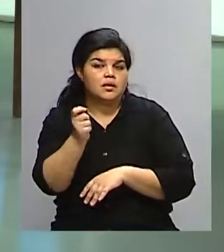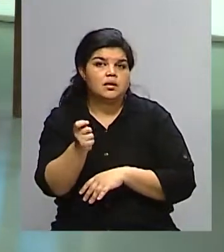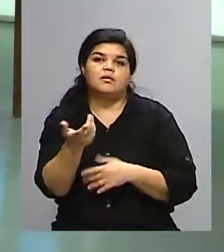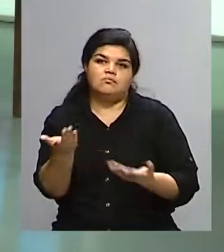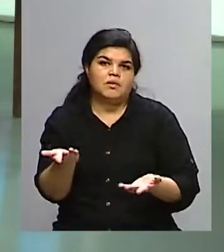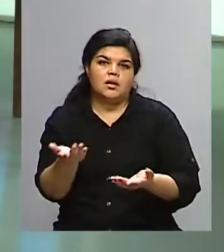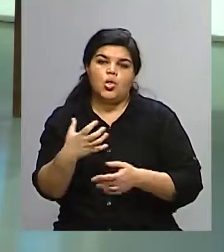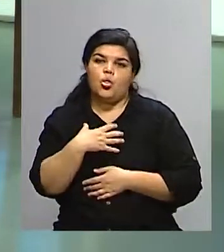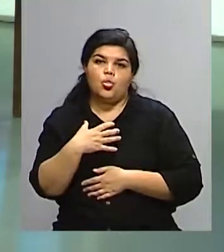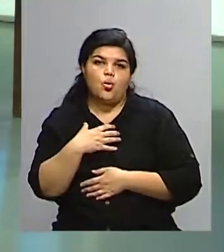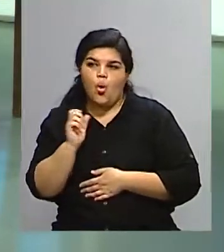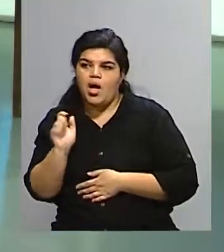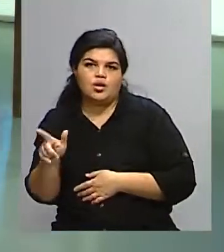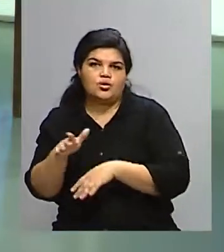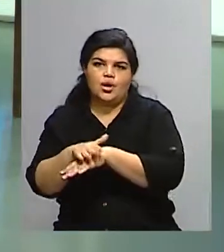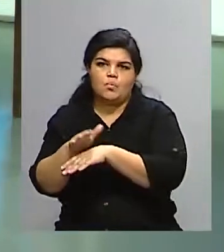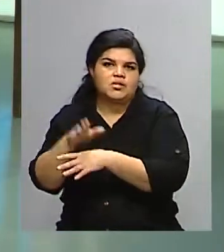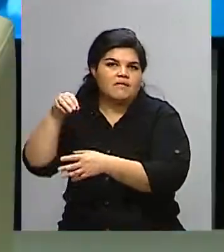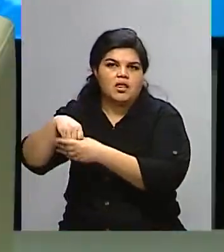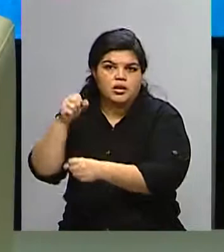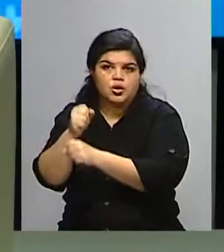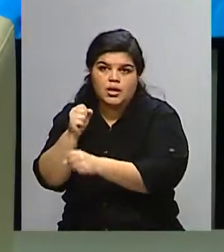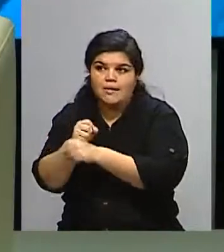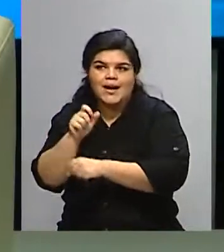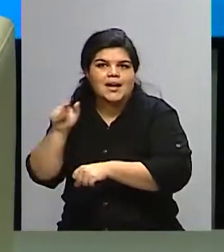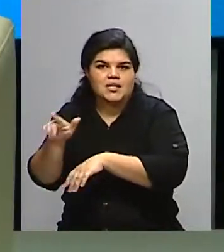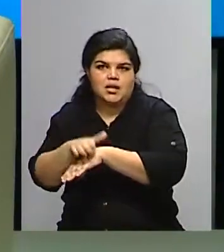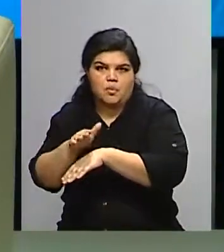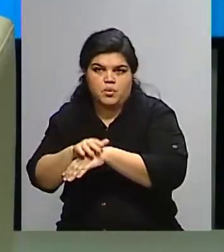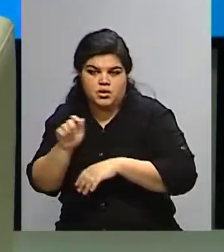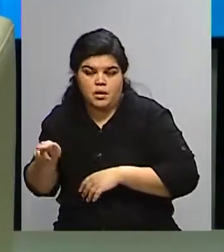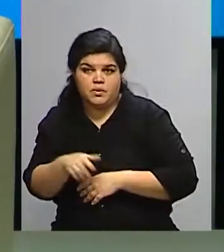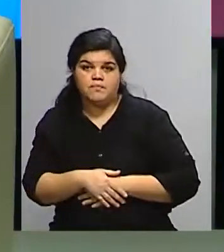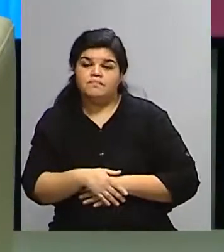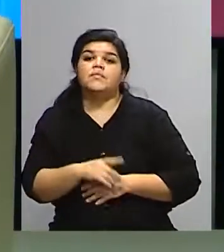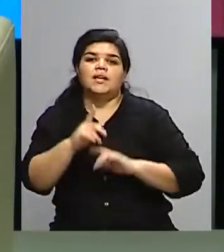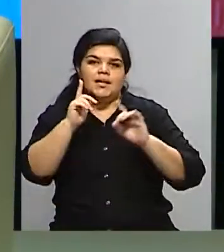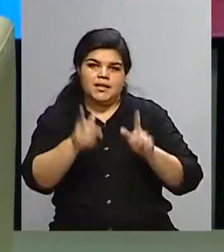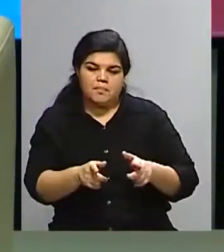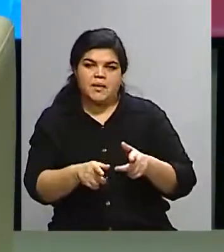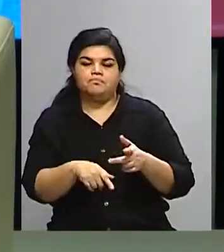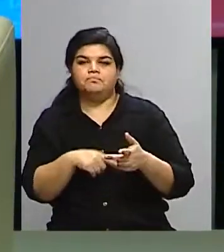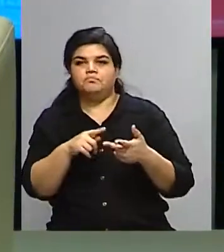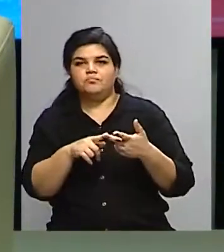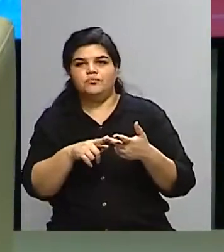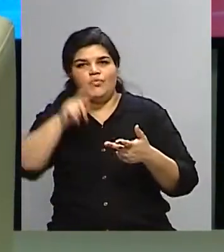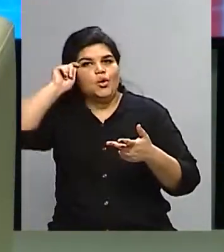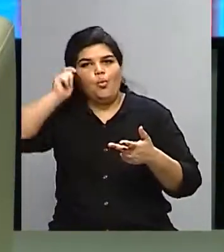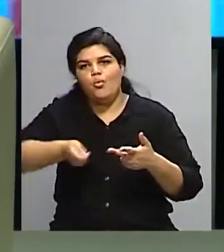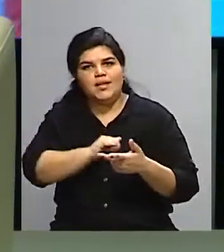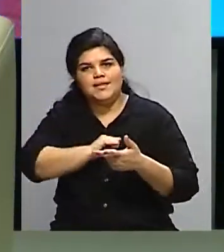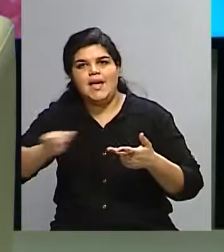los dueños, de las personas que estén trabajando ahí, ¿sí? Y por otro lado, siempre está la vía judicial. Por supuesto que cuando uno ya está